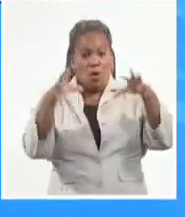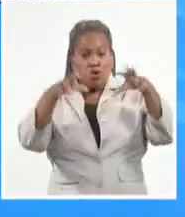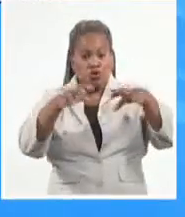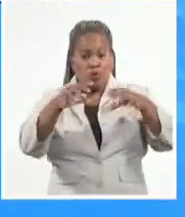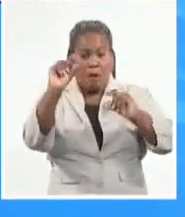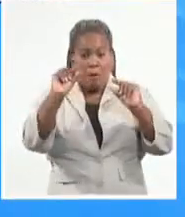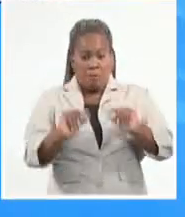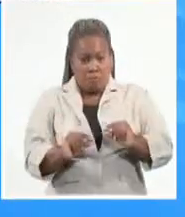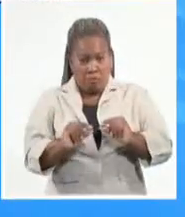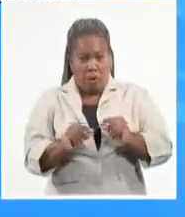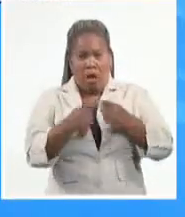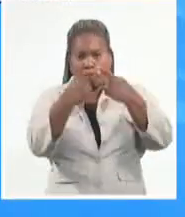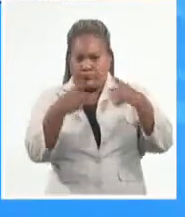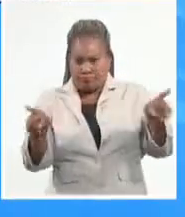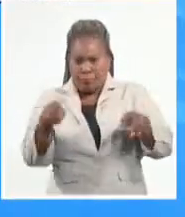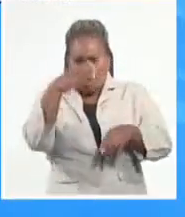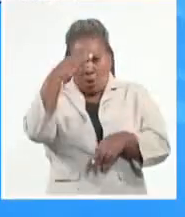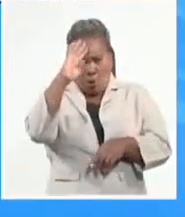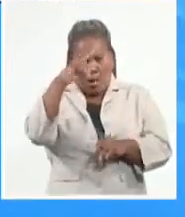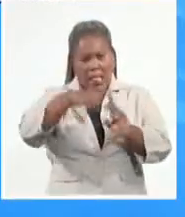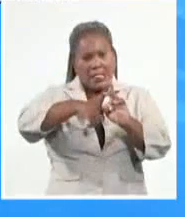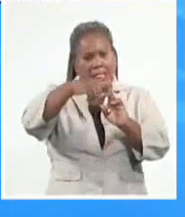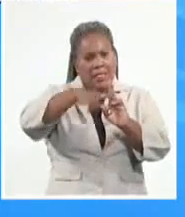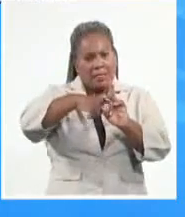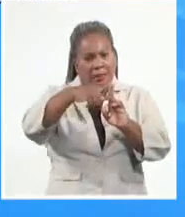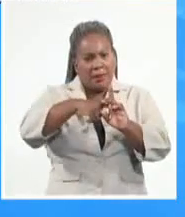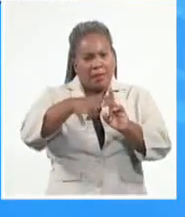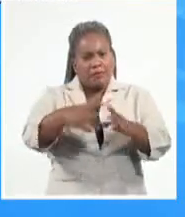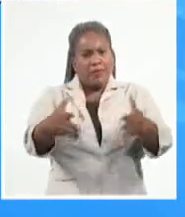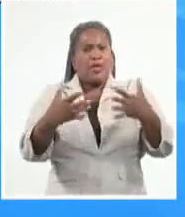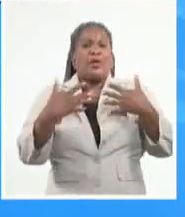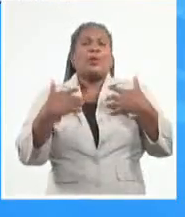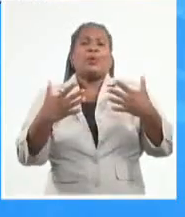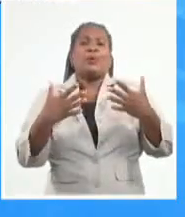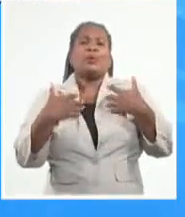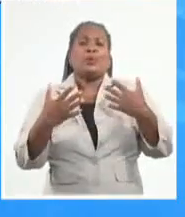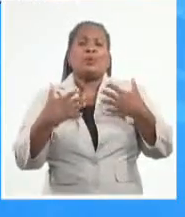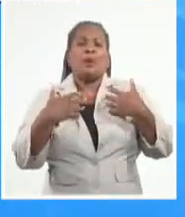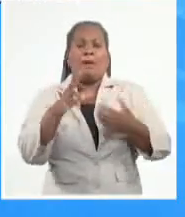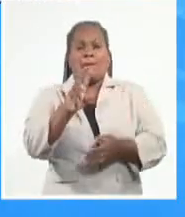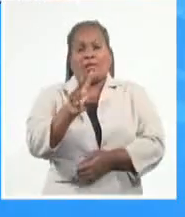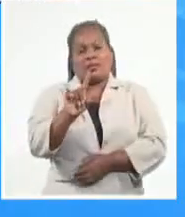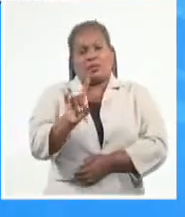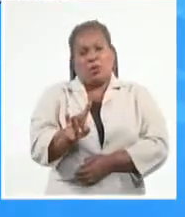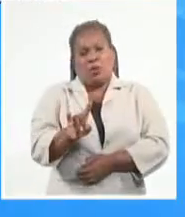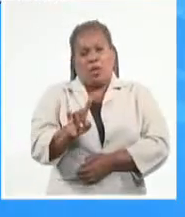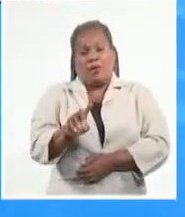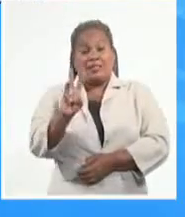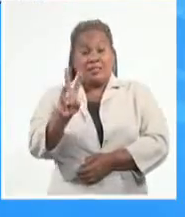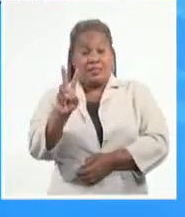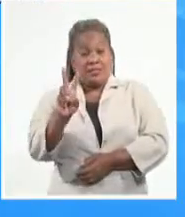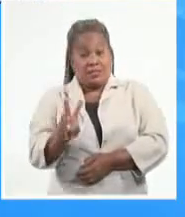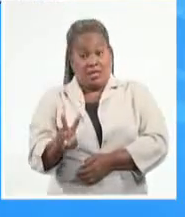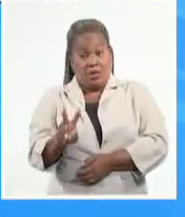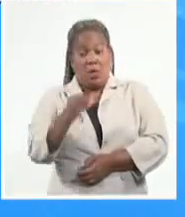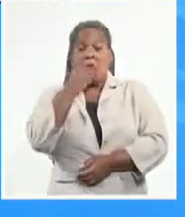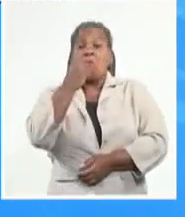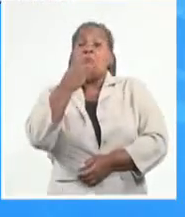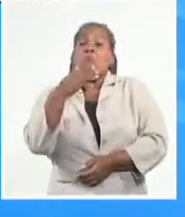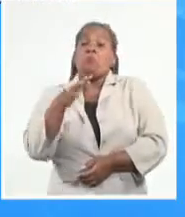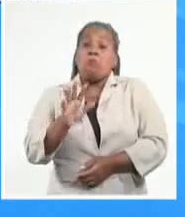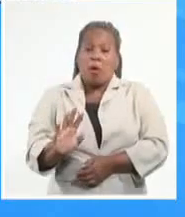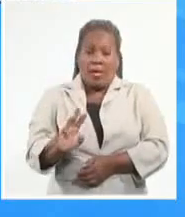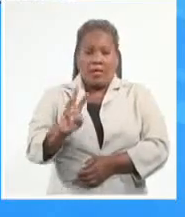resto del país. Las temperaturas continúan cálidas, máximas hoy de 29-32 grados Celsius, pueden llegar